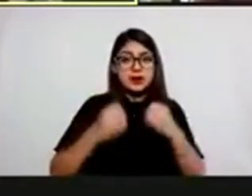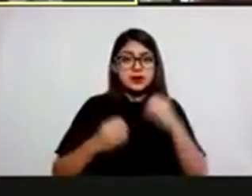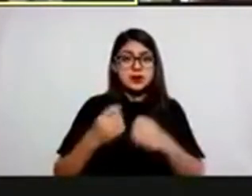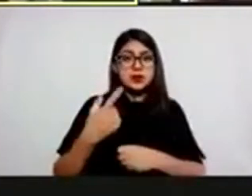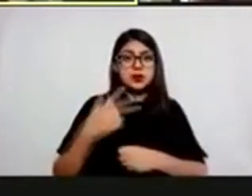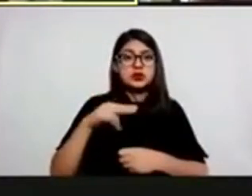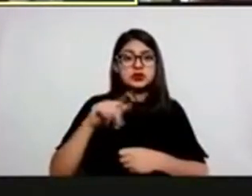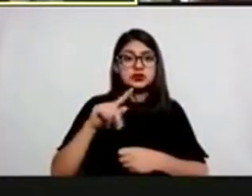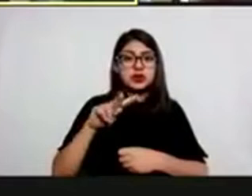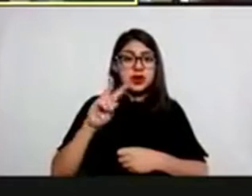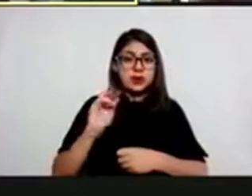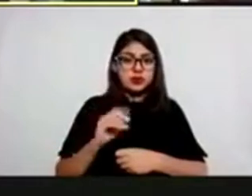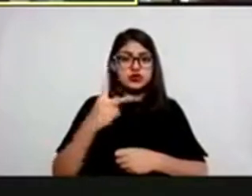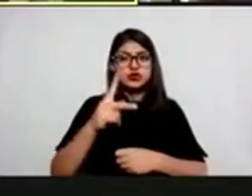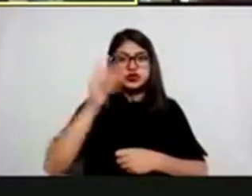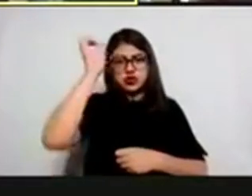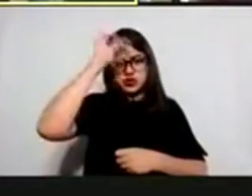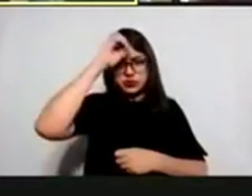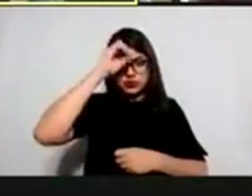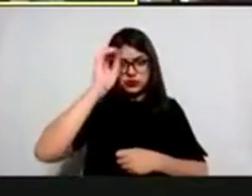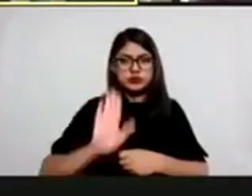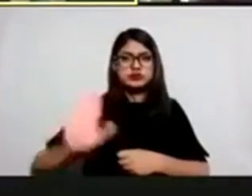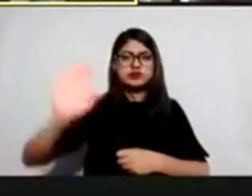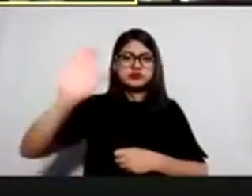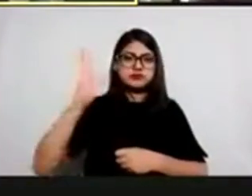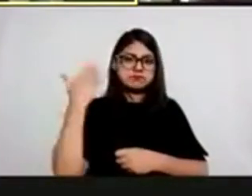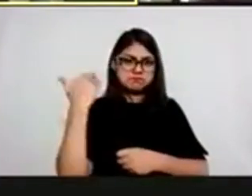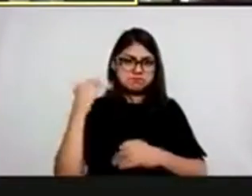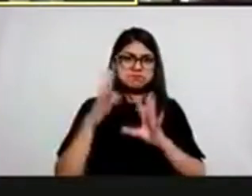su posicionamiento. En caso de que